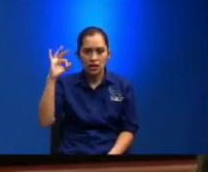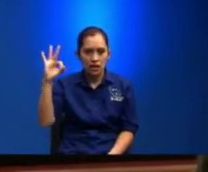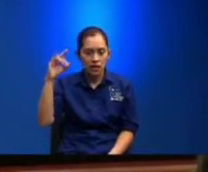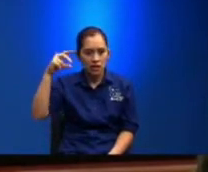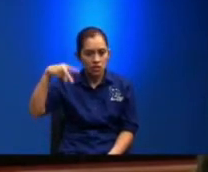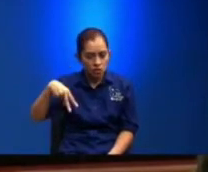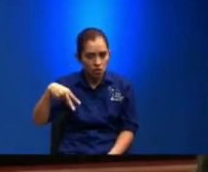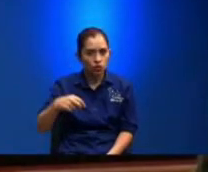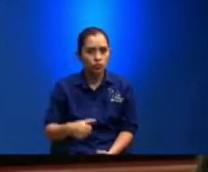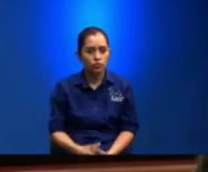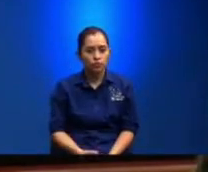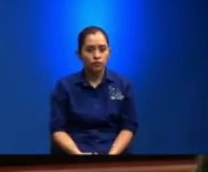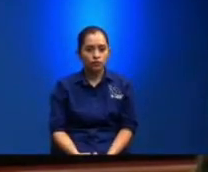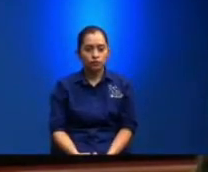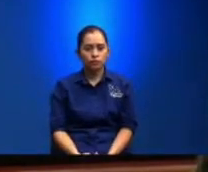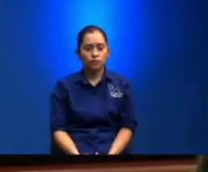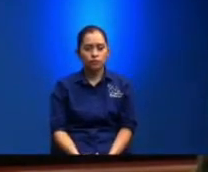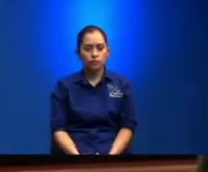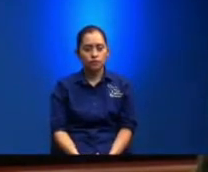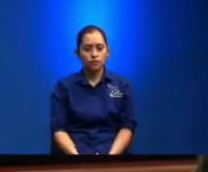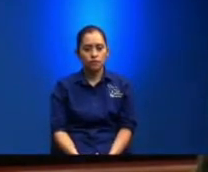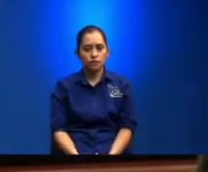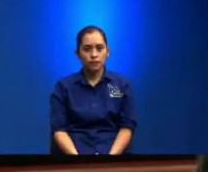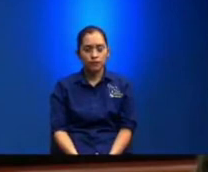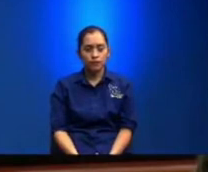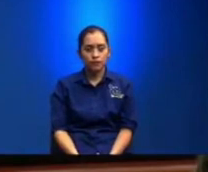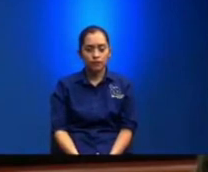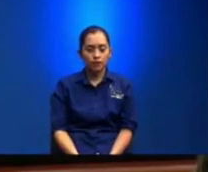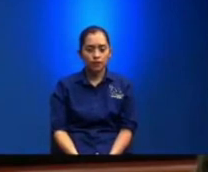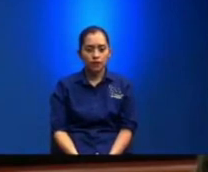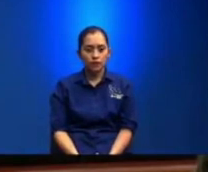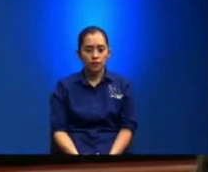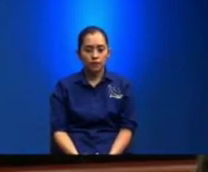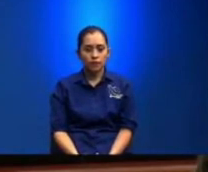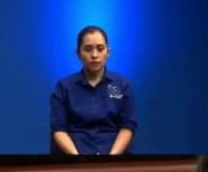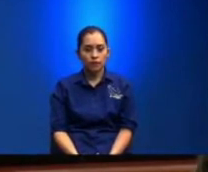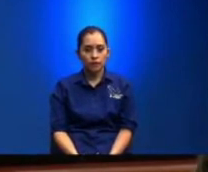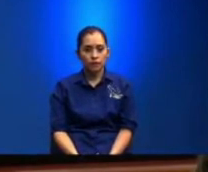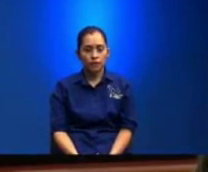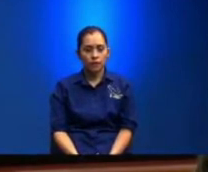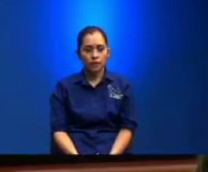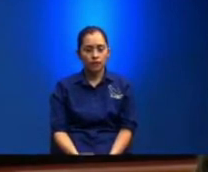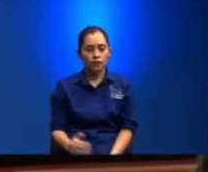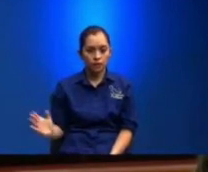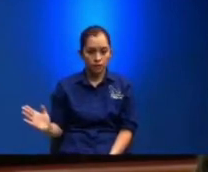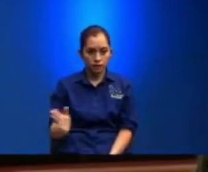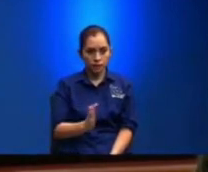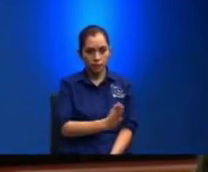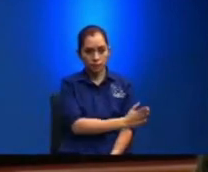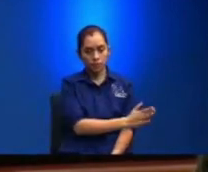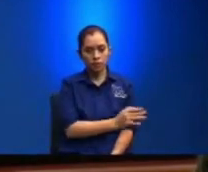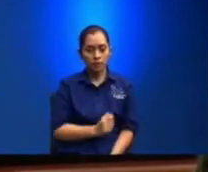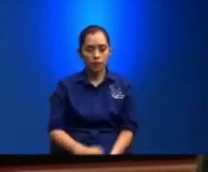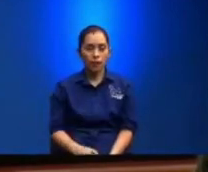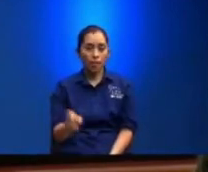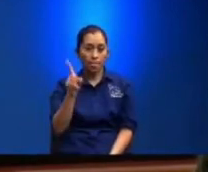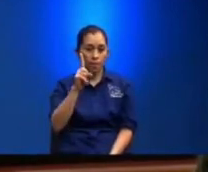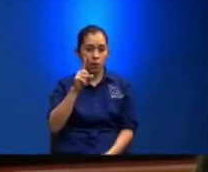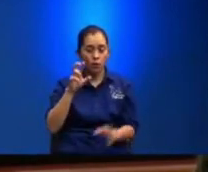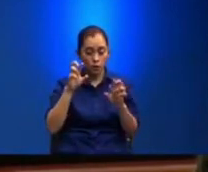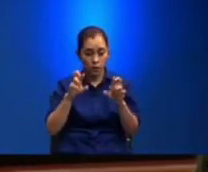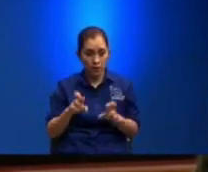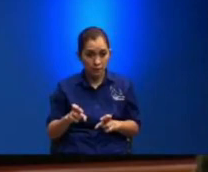profundidades satanas y entonces él dice que esta persona decía yo les puedo